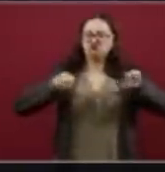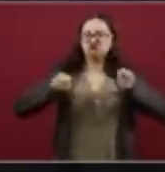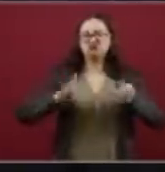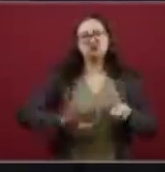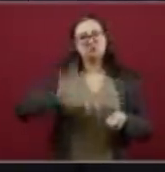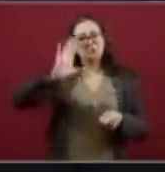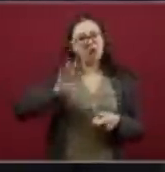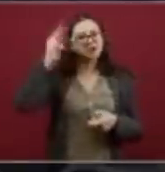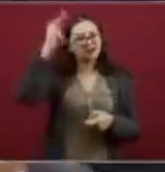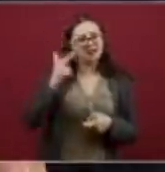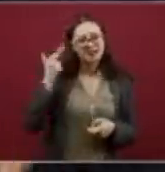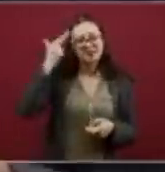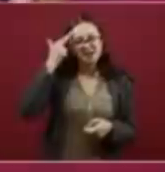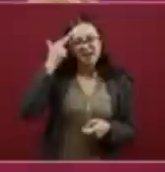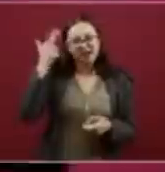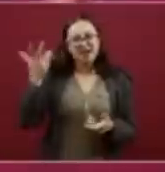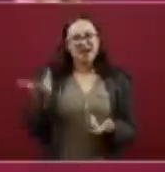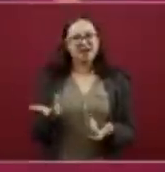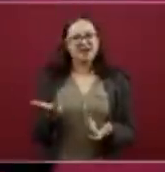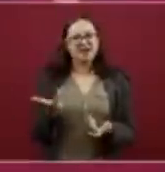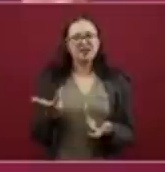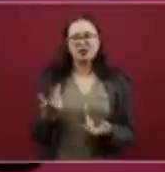el que trasladó los bienes